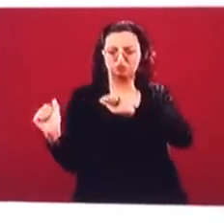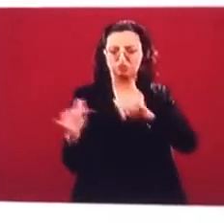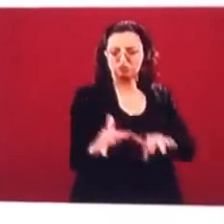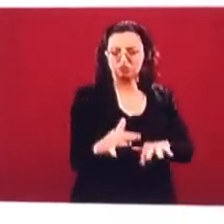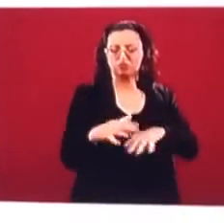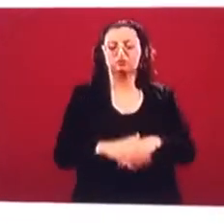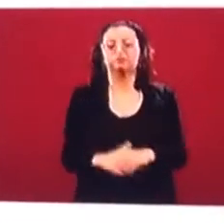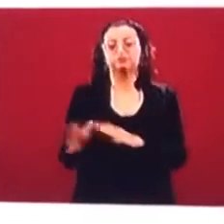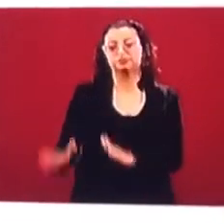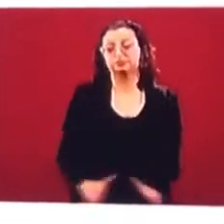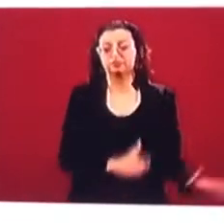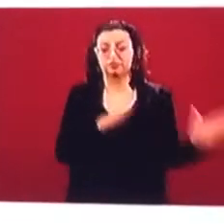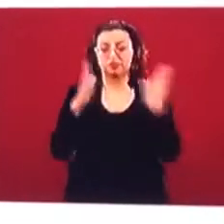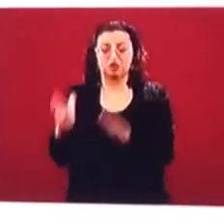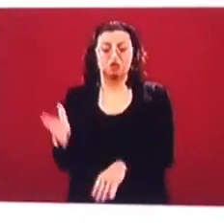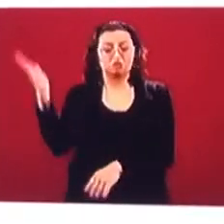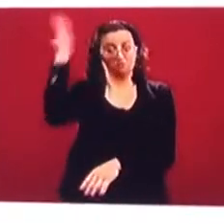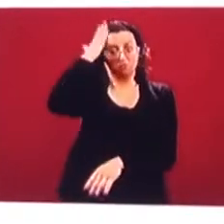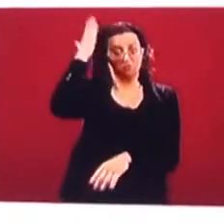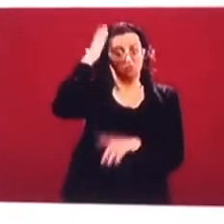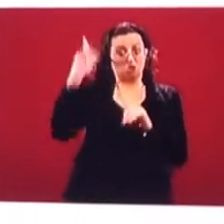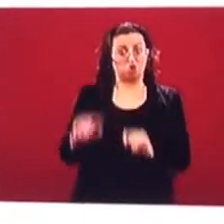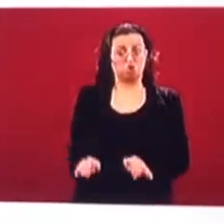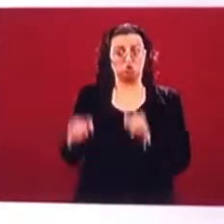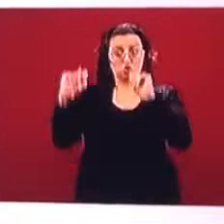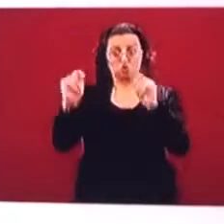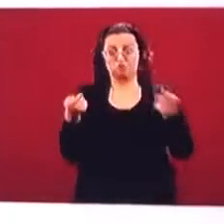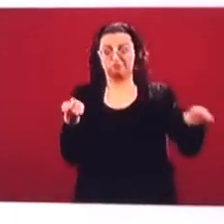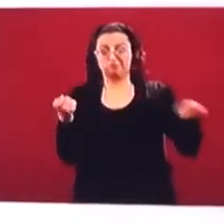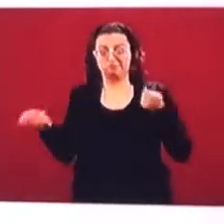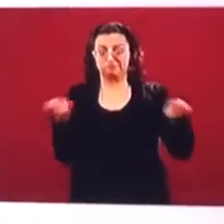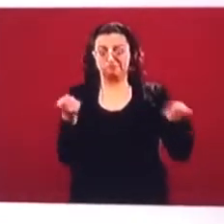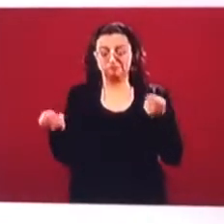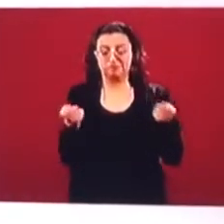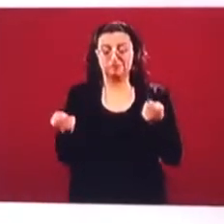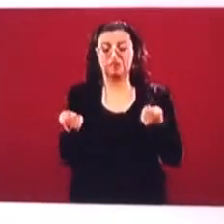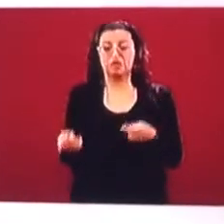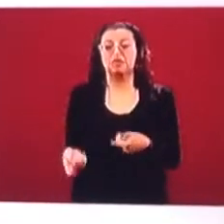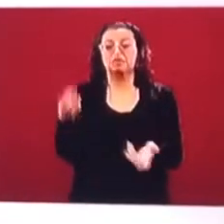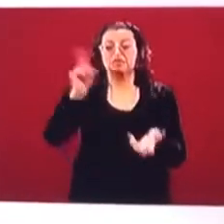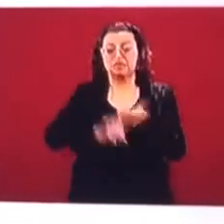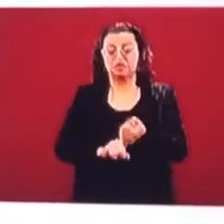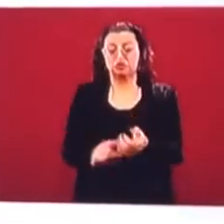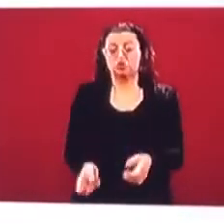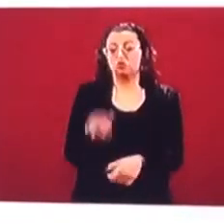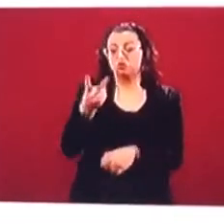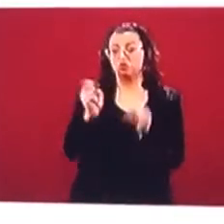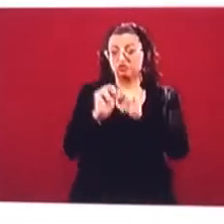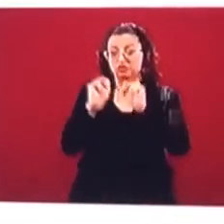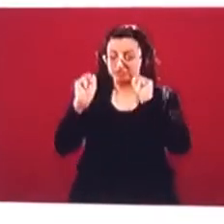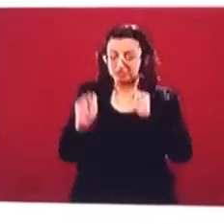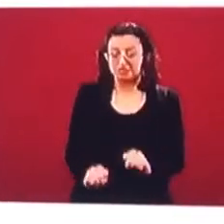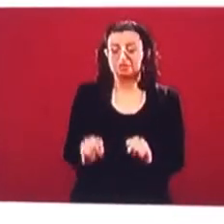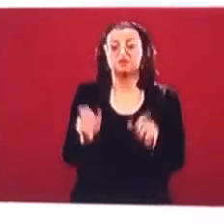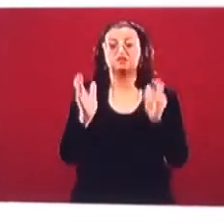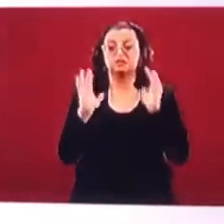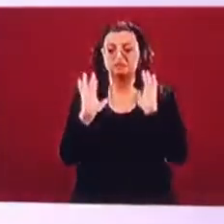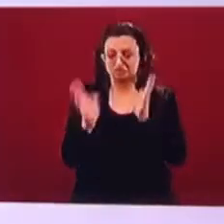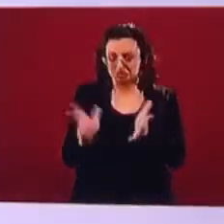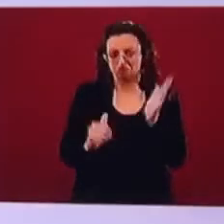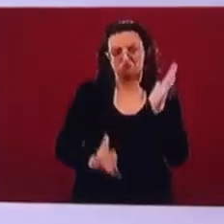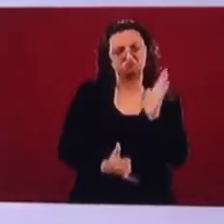sus compinches se les olvida quizás que, para su mala fortuna, las acciones del gobierno tan criticadas por ellos